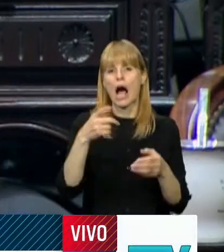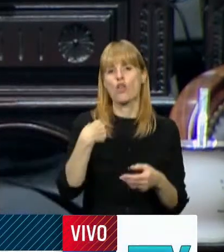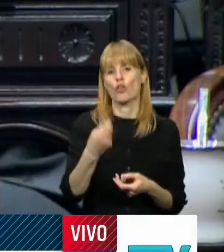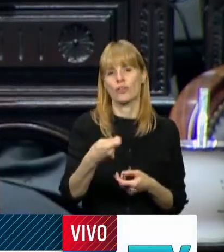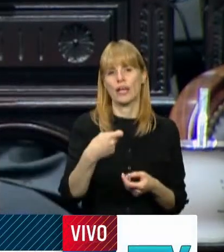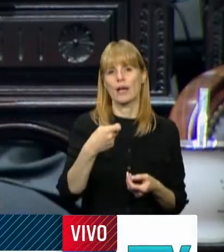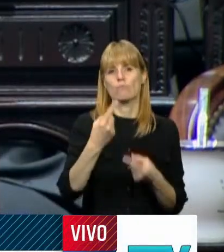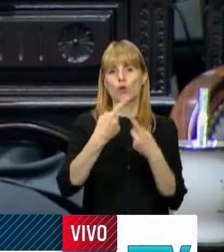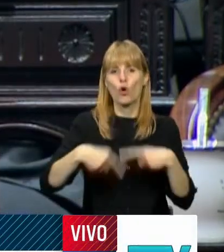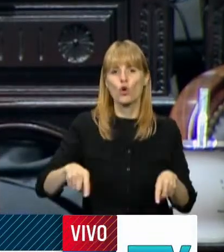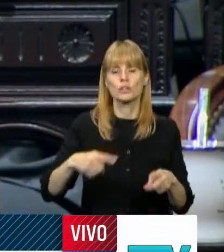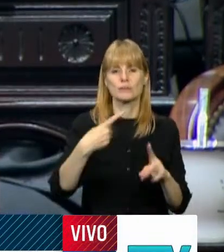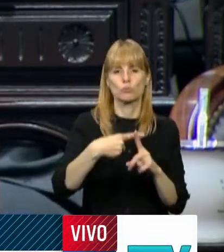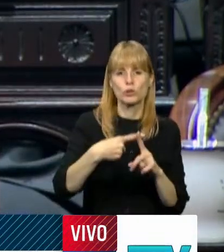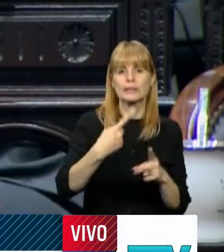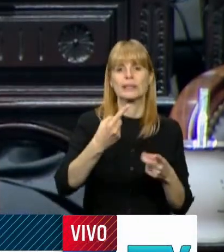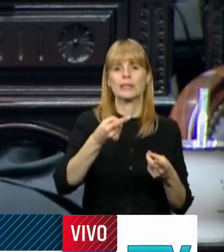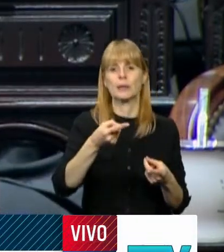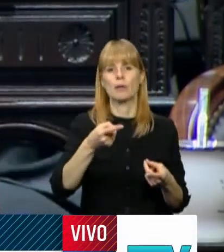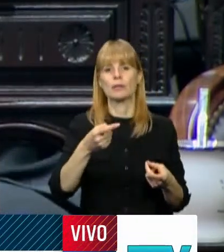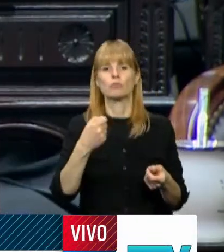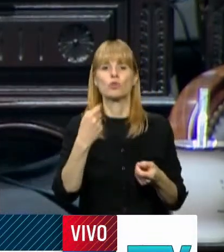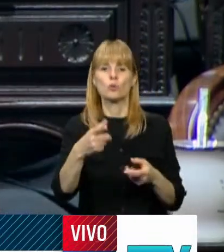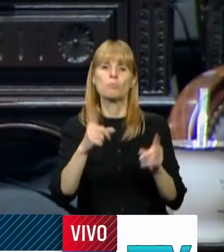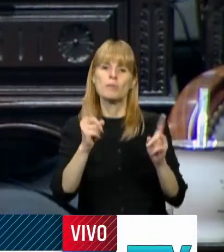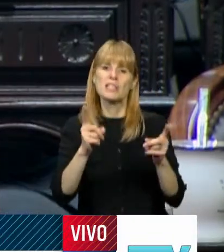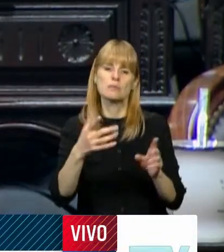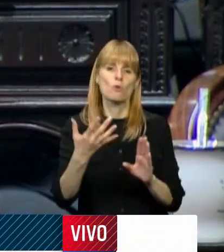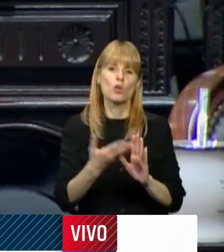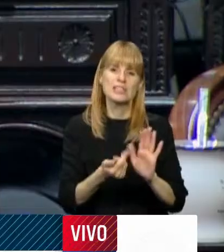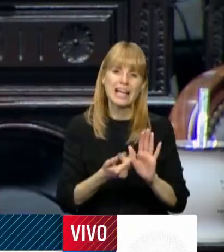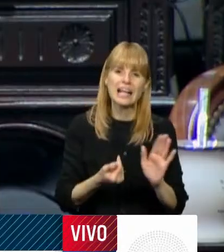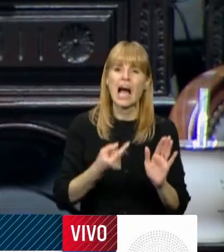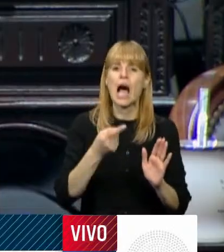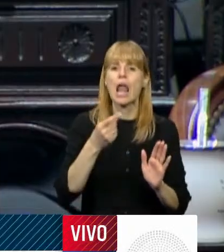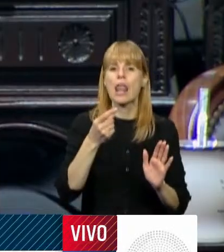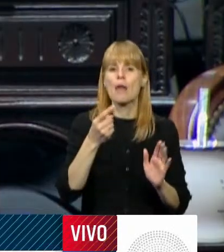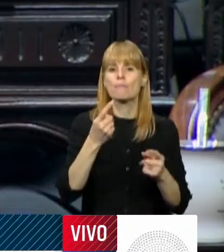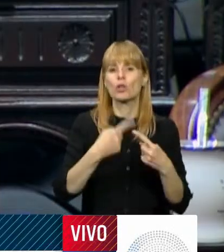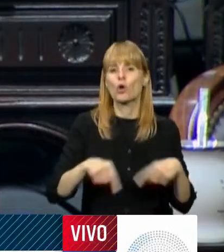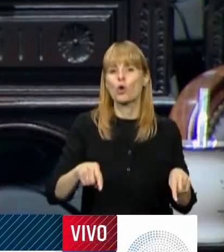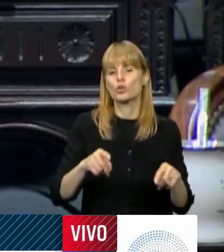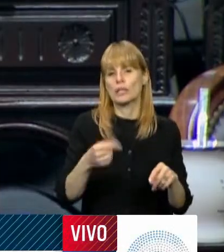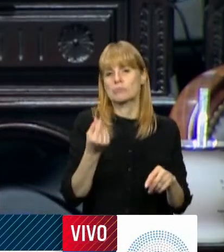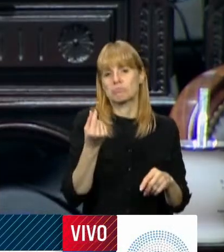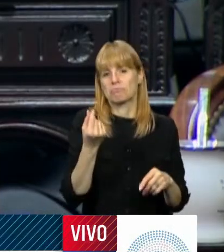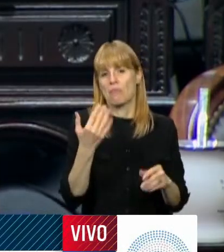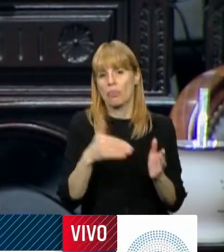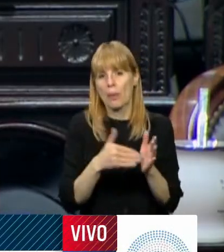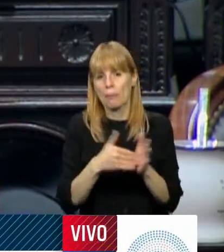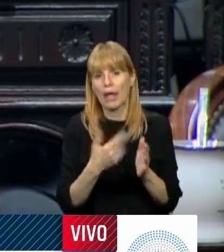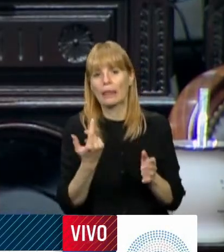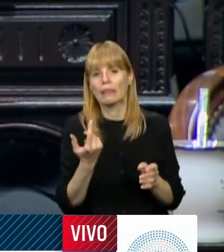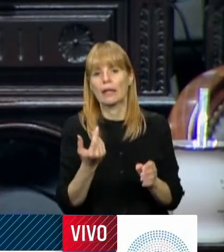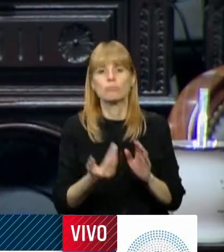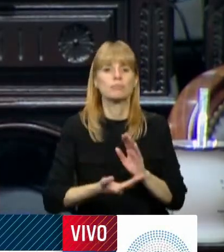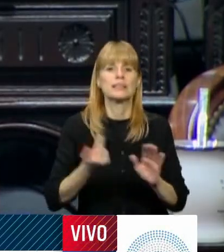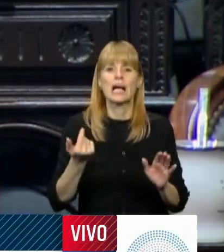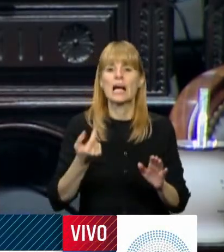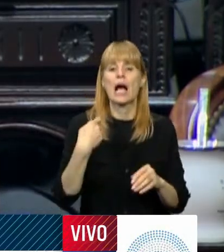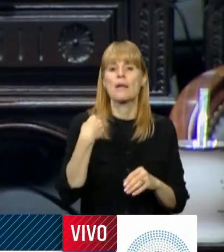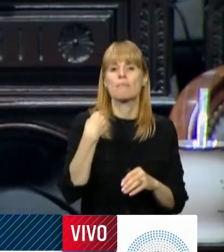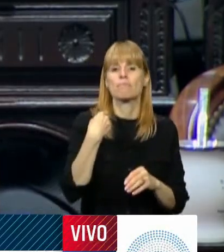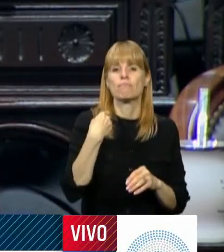regímenes de privilegios contemplados únicamente aquellos que en función de sus criterios económicos, quitar las jubilaciones